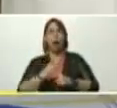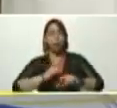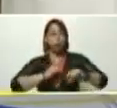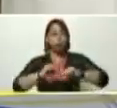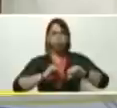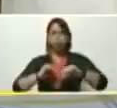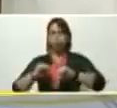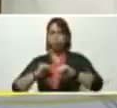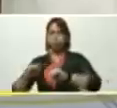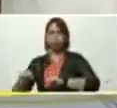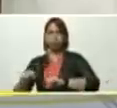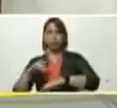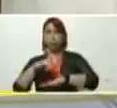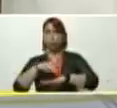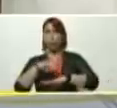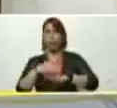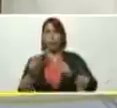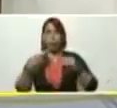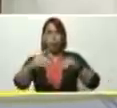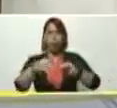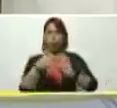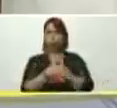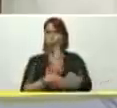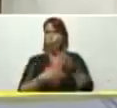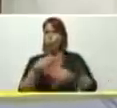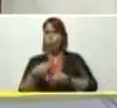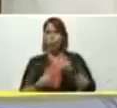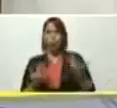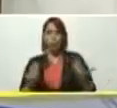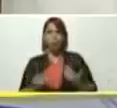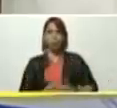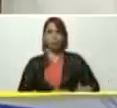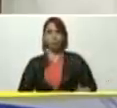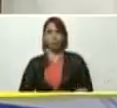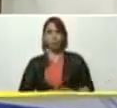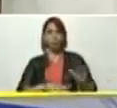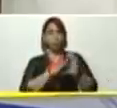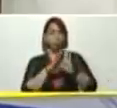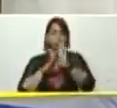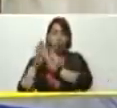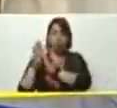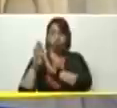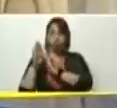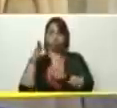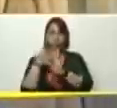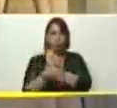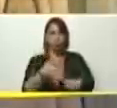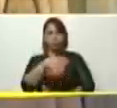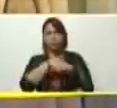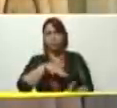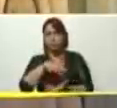que le toque, de acuerdo, bueno, al desarrollo, pues, de las situaciones.